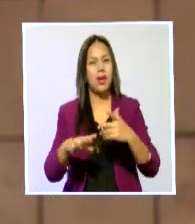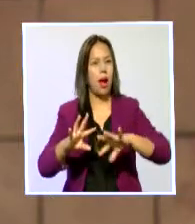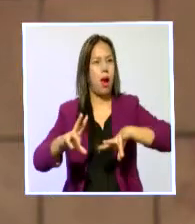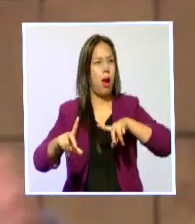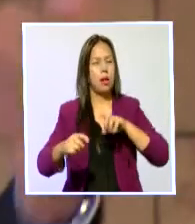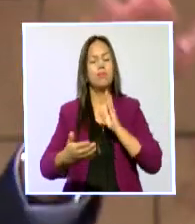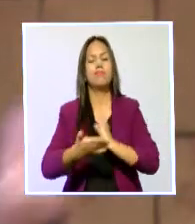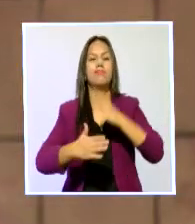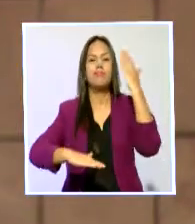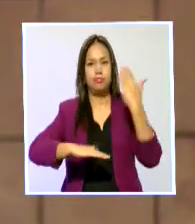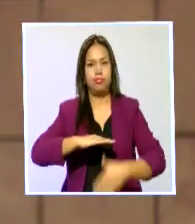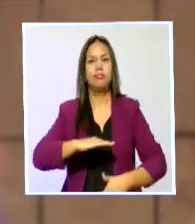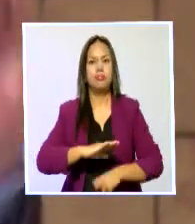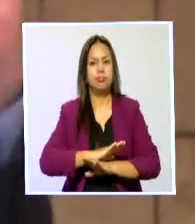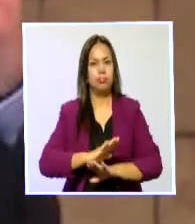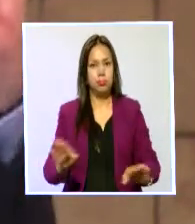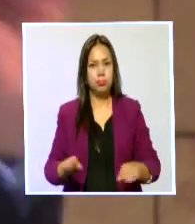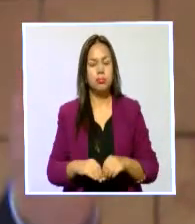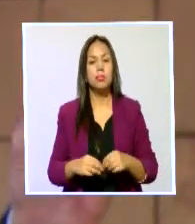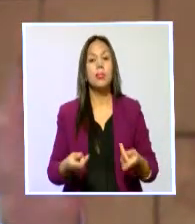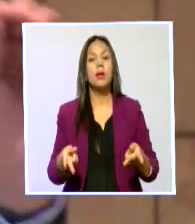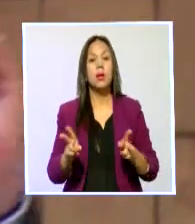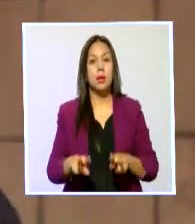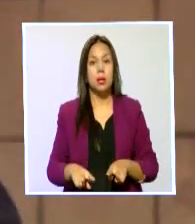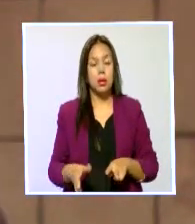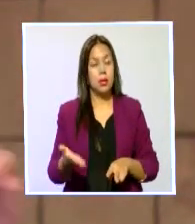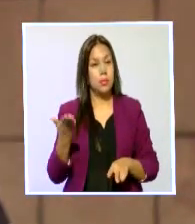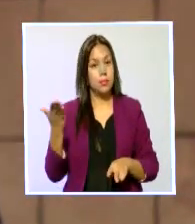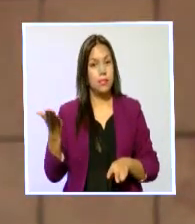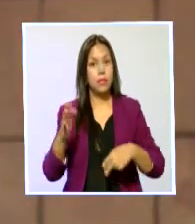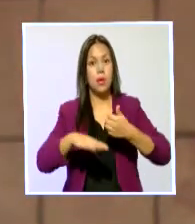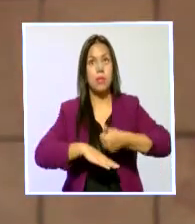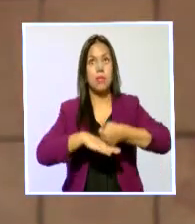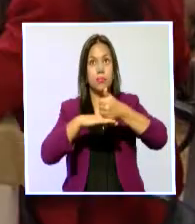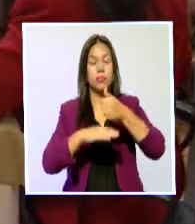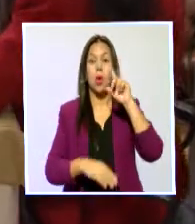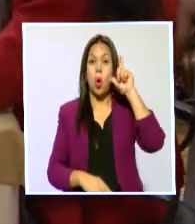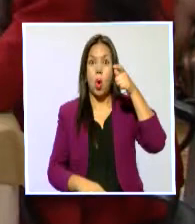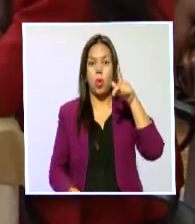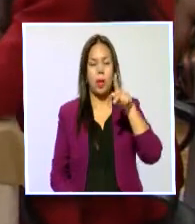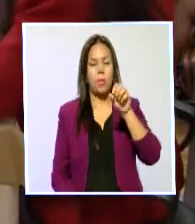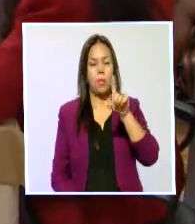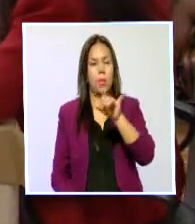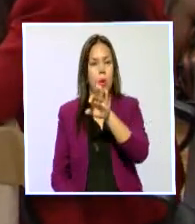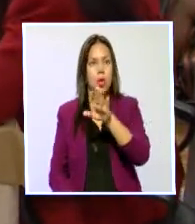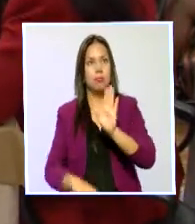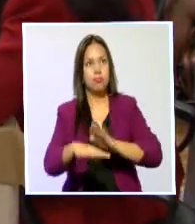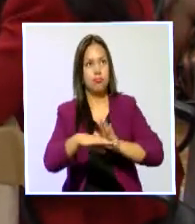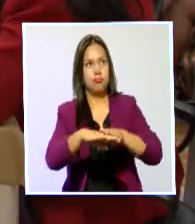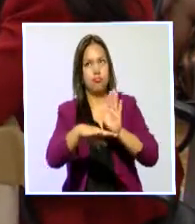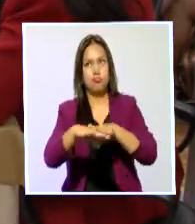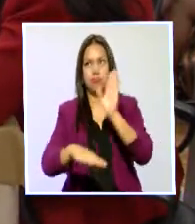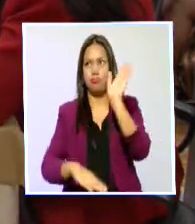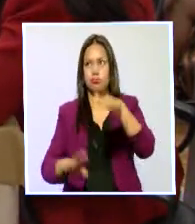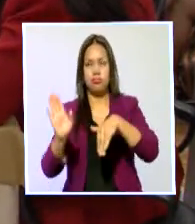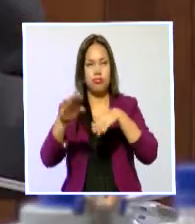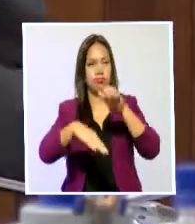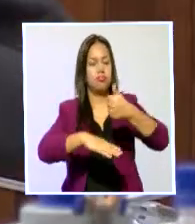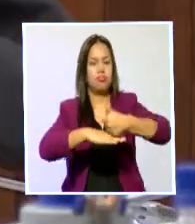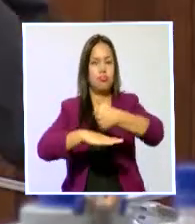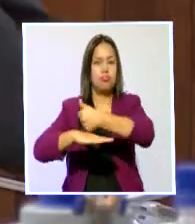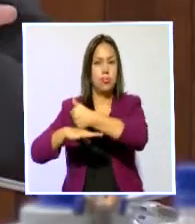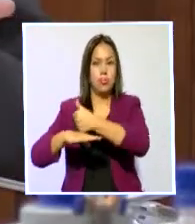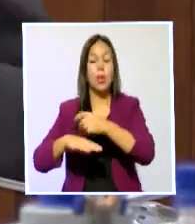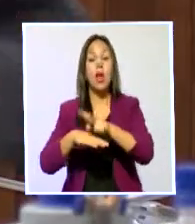ese sentido, propició el juicio político en contra del ex Contralor General del Estado, Carlos Polit. Llamó a comparecer a diversas autoridades, entre ellas del